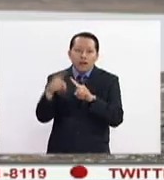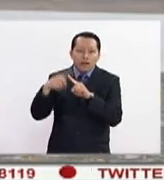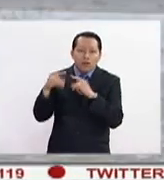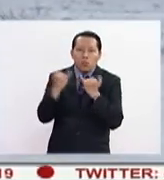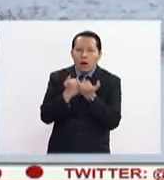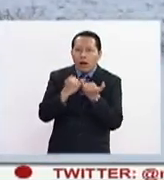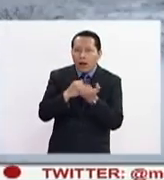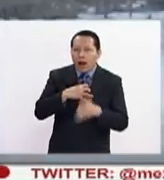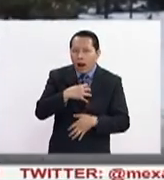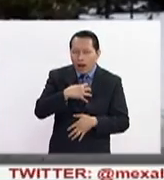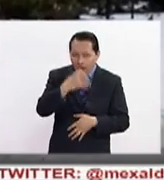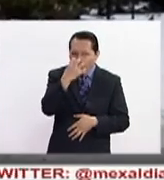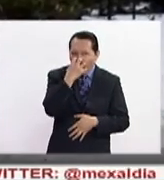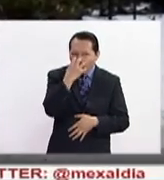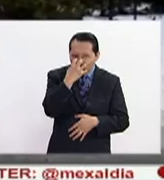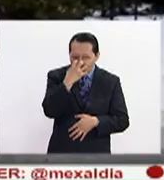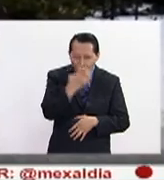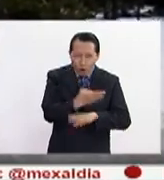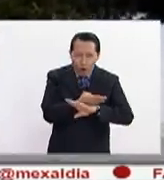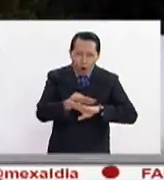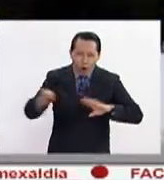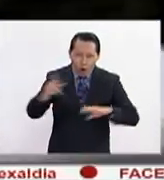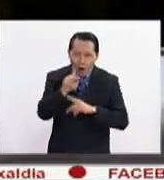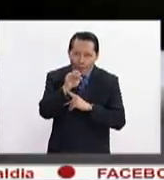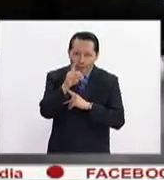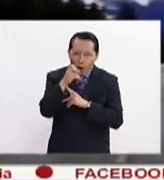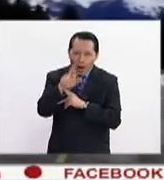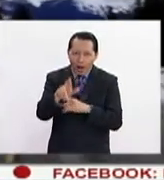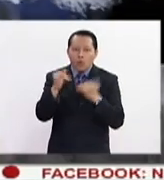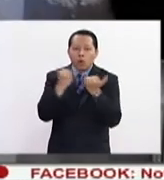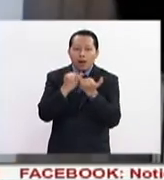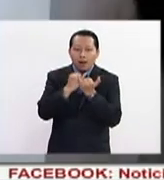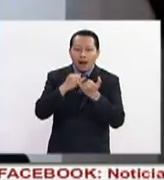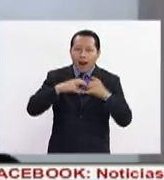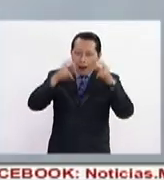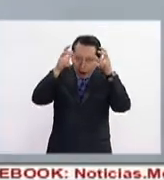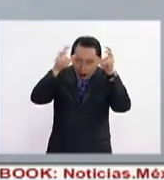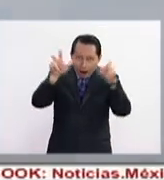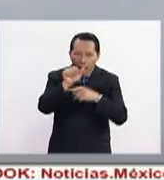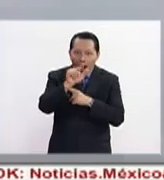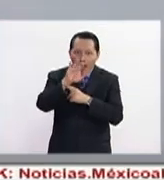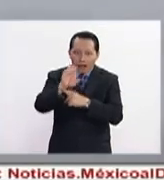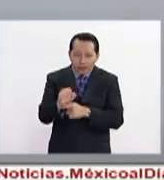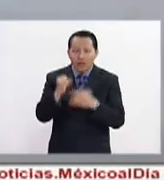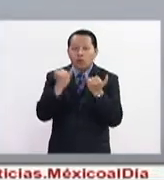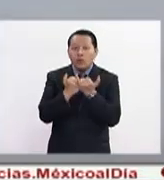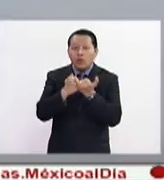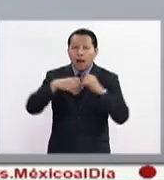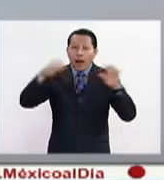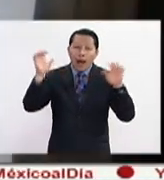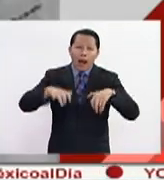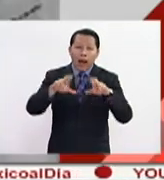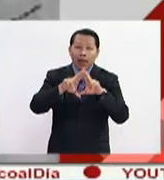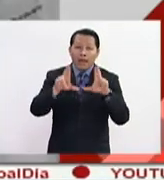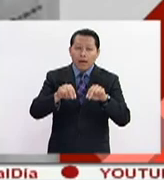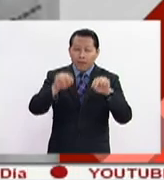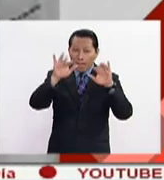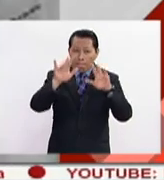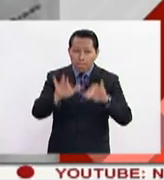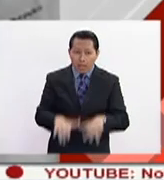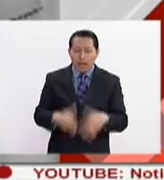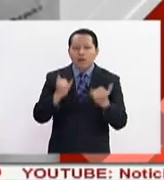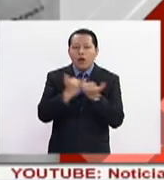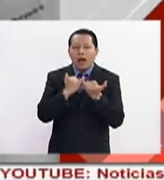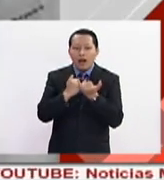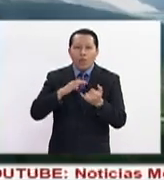su hábitat natural, encontrarse con alces en plena carretera, sobrevivir a una histórica tormenta de nieve, escalar este